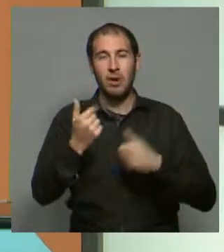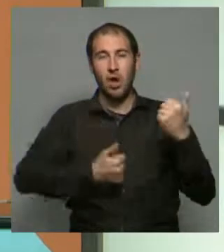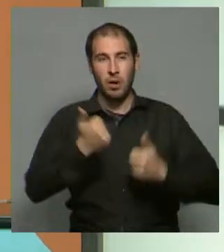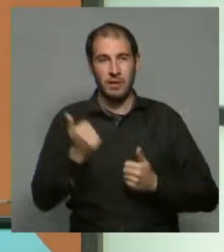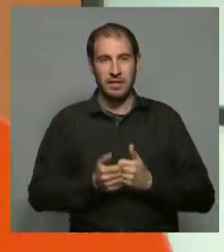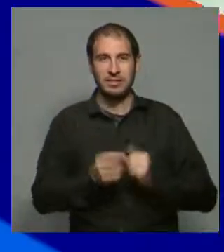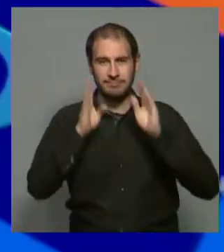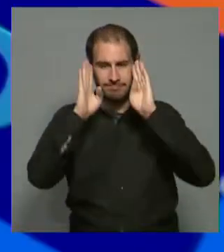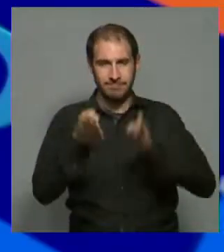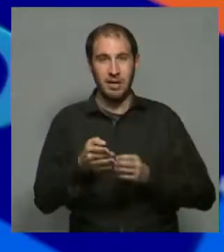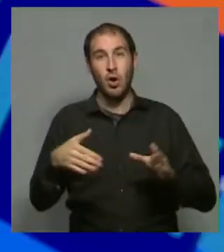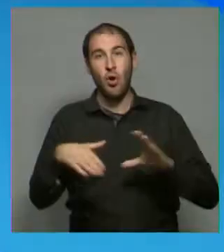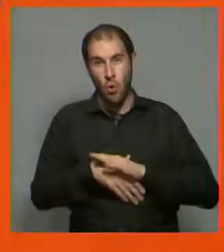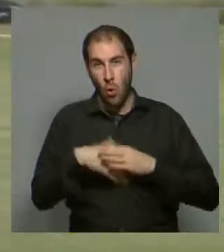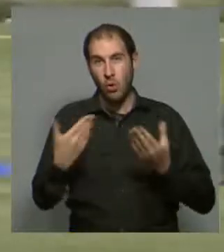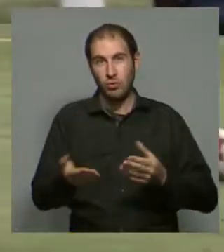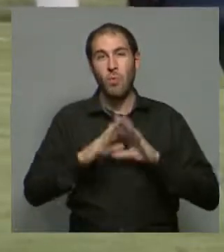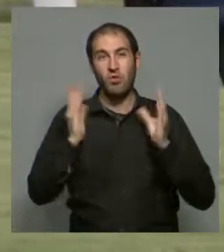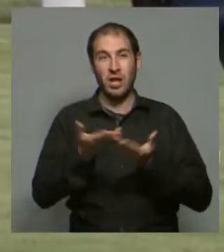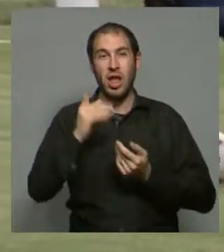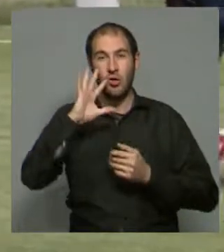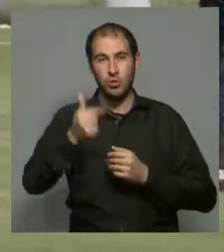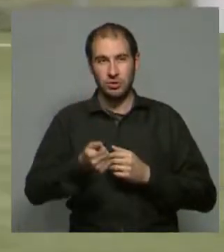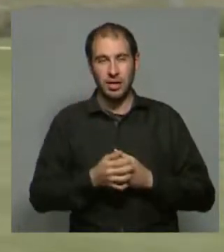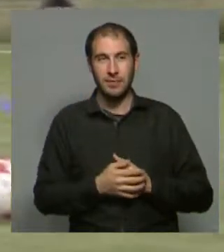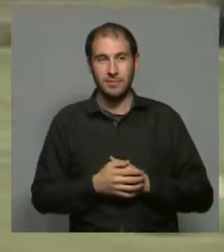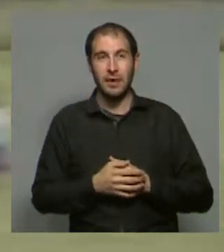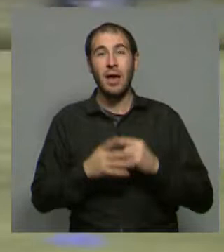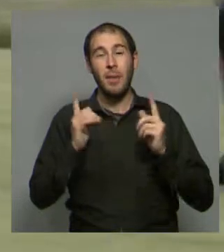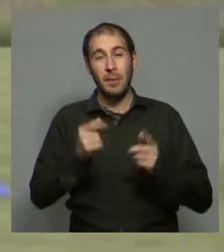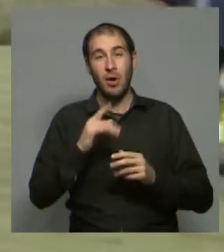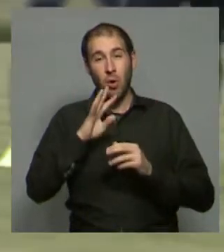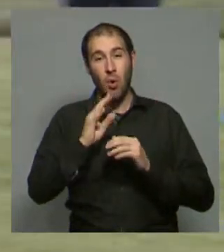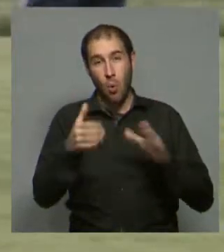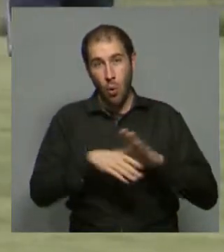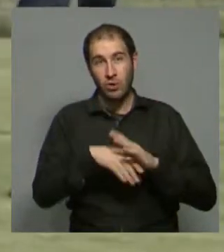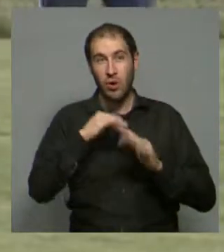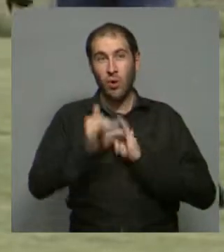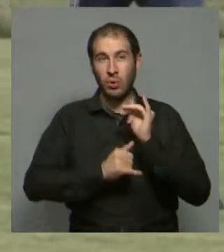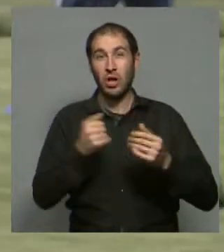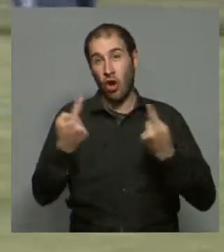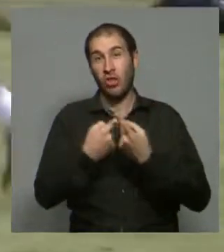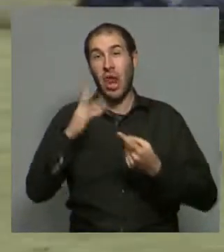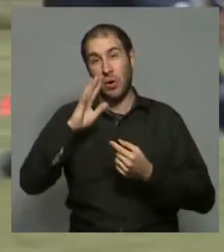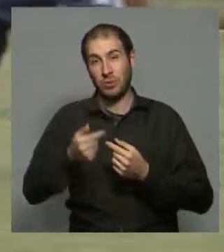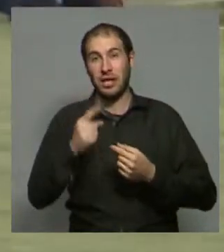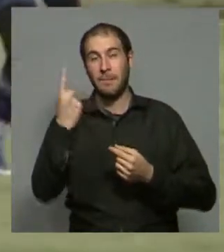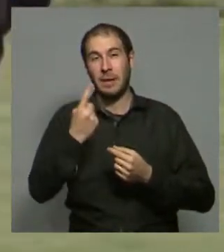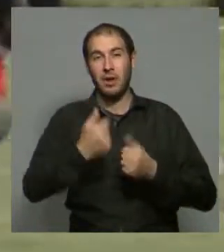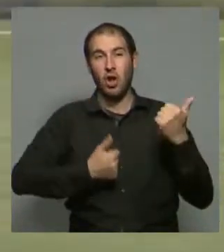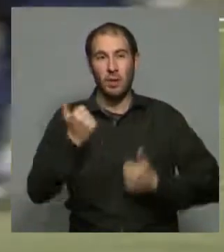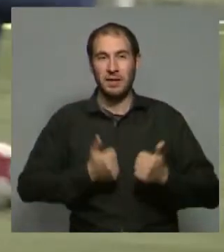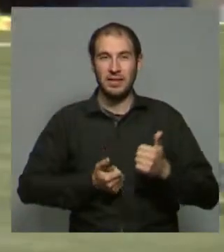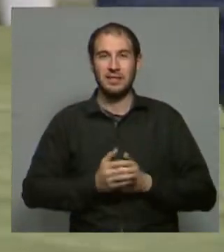partidos pensando justamente en el Mundial en Rusia. Y así como justamente dije recién, justamente tengo que decir que es con Rusia el partido, el primero de los